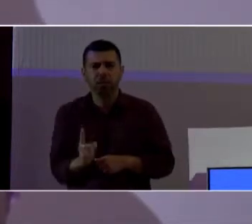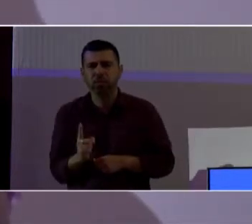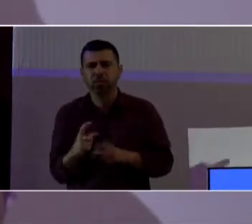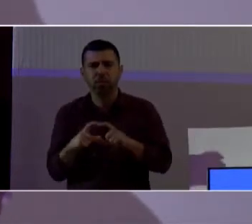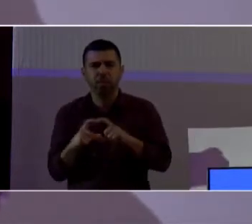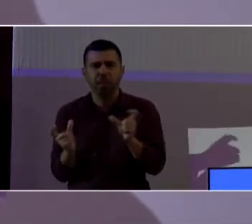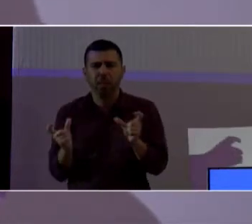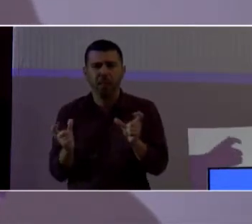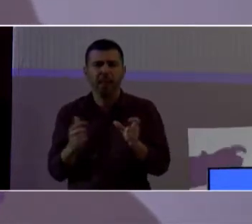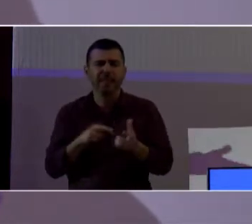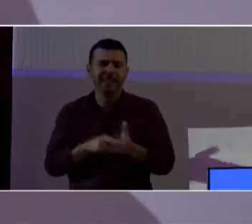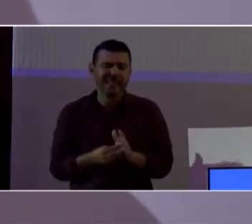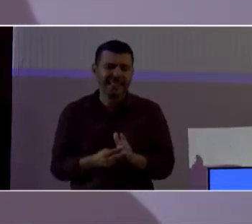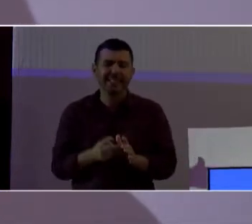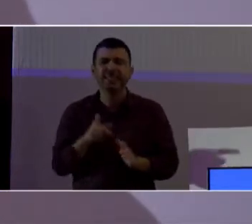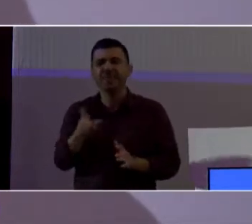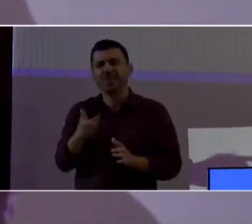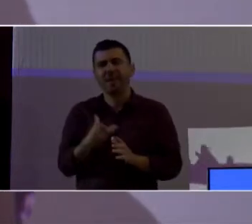lo van a sentir por mi parte.